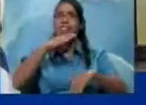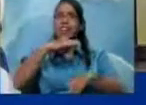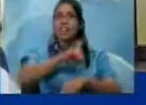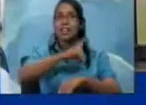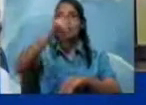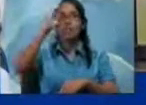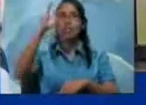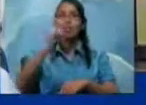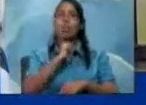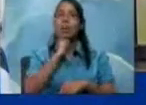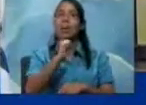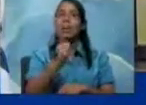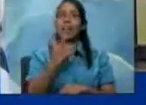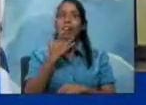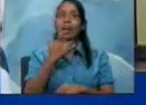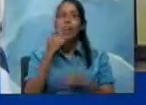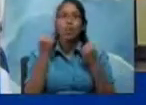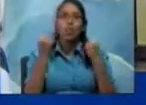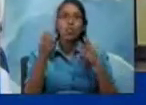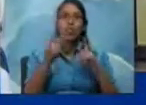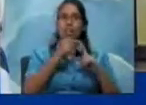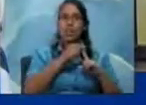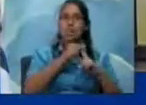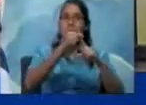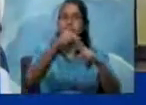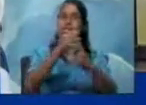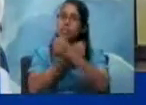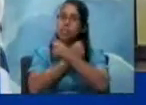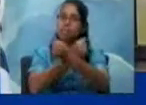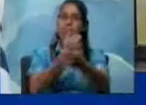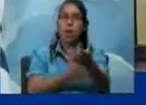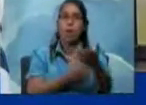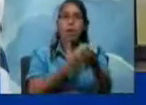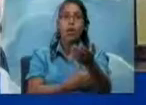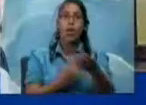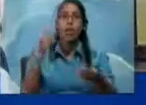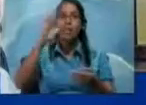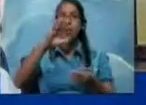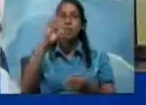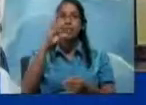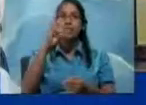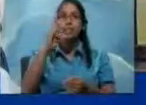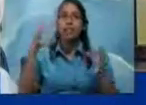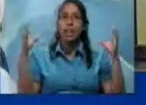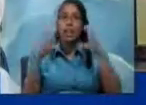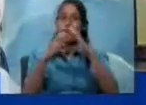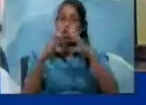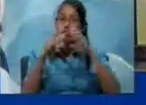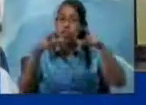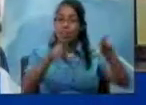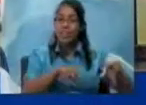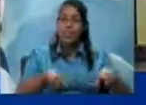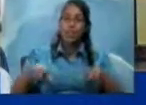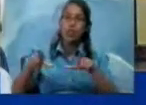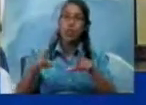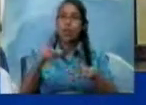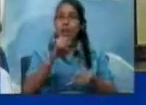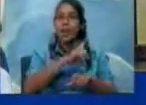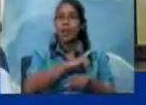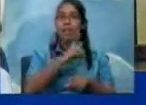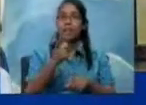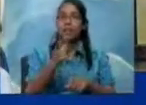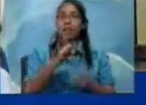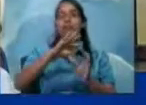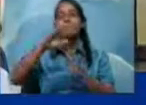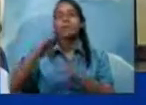esan espos hermanos estaban si reunidos allí Y en lugar de de